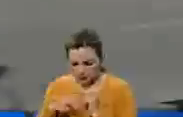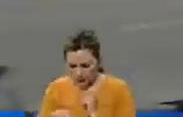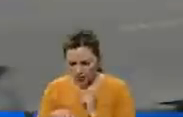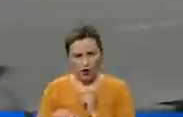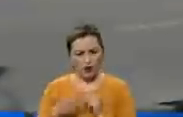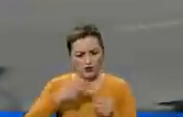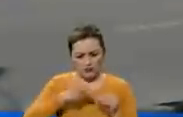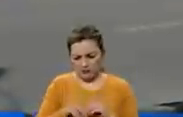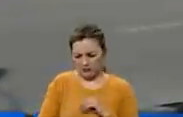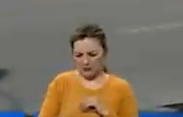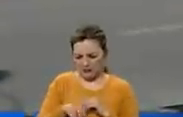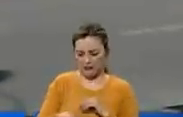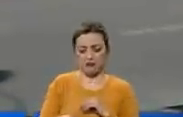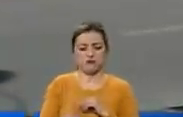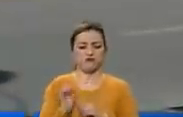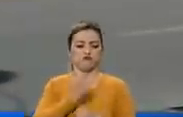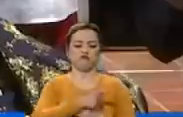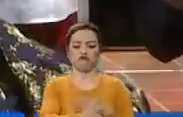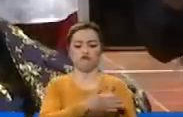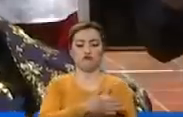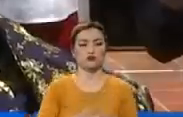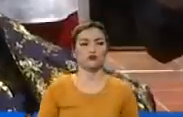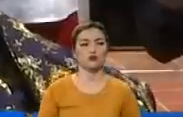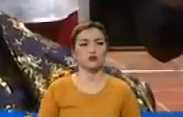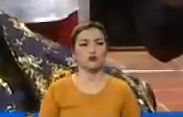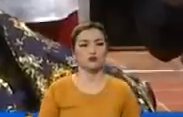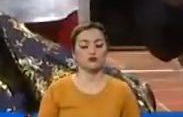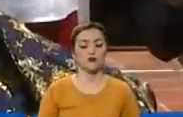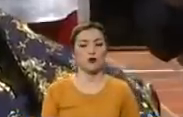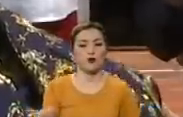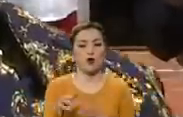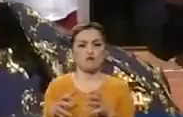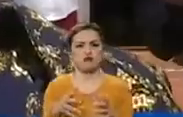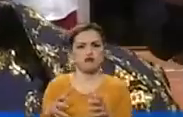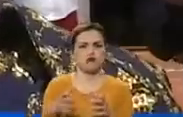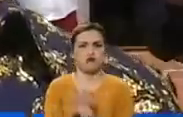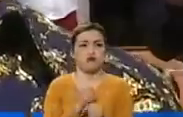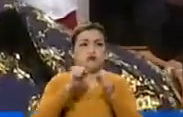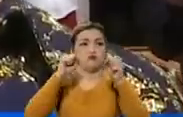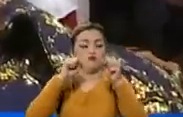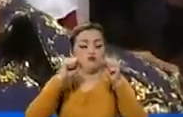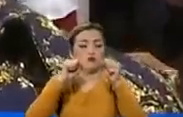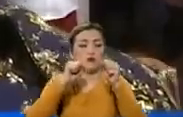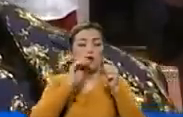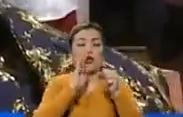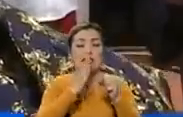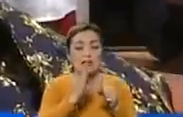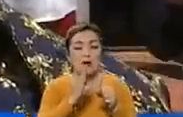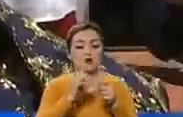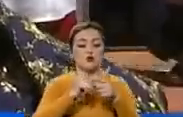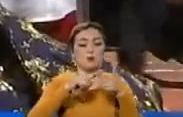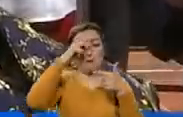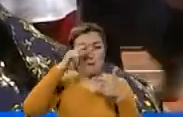cerró las operaciones de la estación de servicio. Es una bomba de tiempo, Helen. Tenemos Líbano, México,